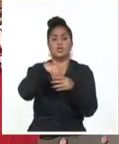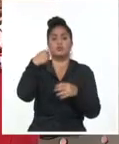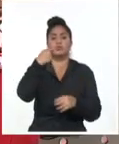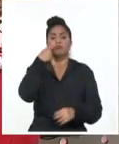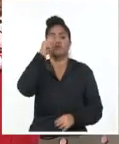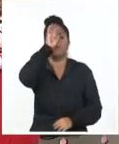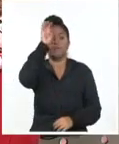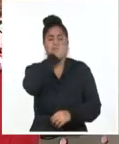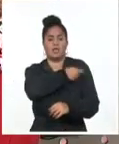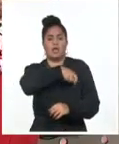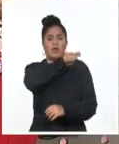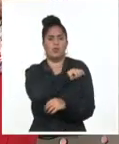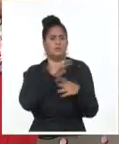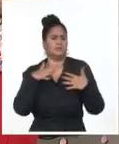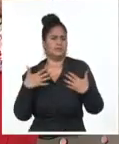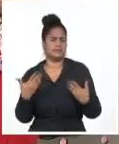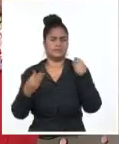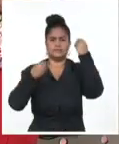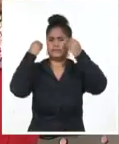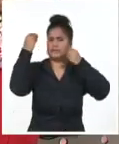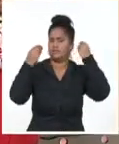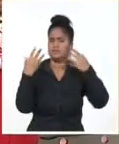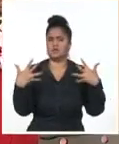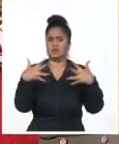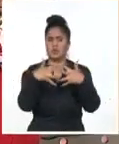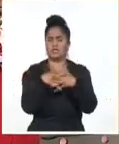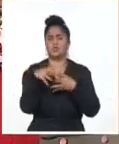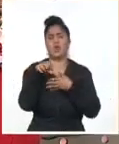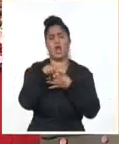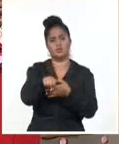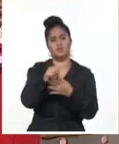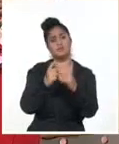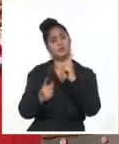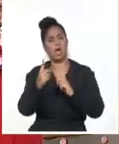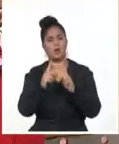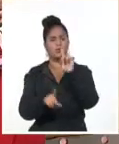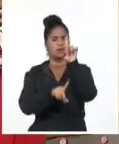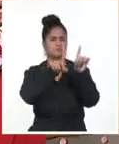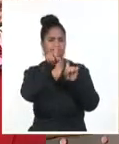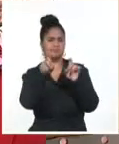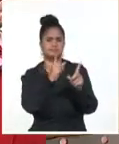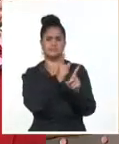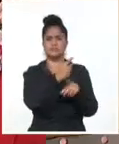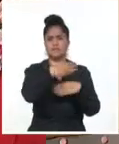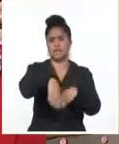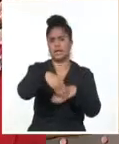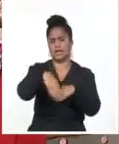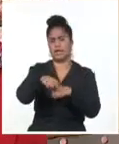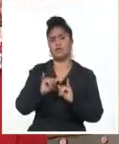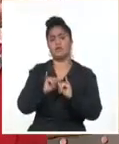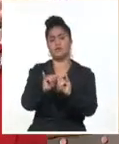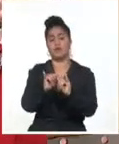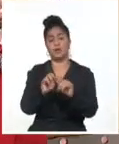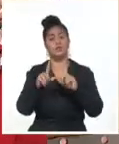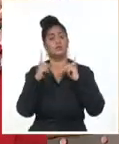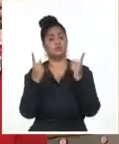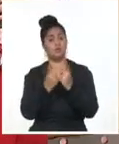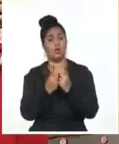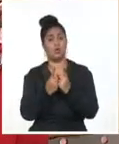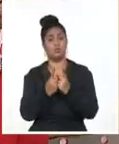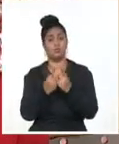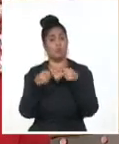la población sobre los servicios farmacéuticos? Algunos entrevistados han sido enfáticos en una conclusión. Es